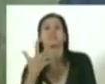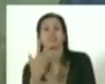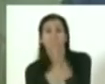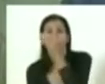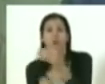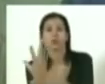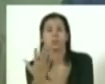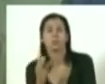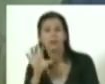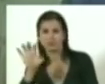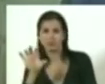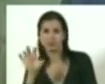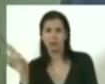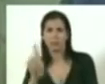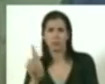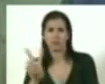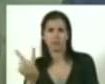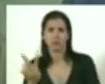Y luego